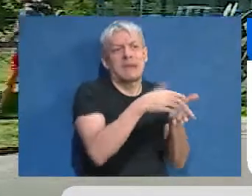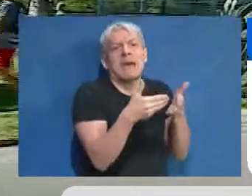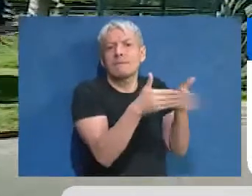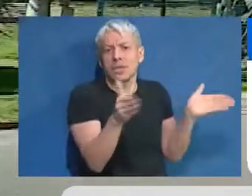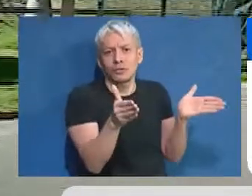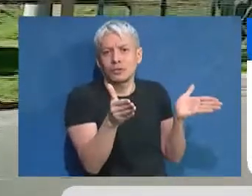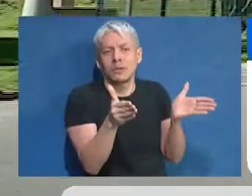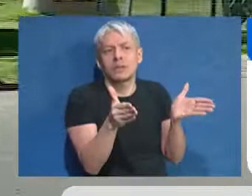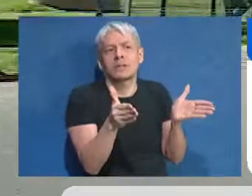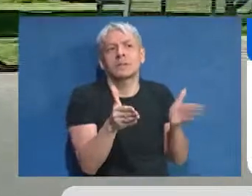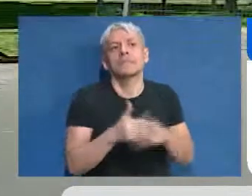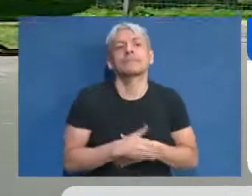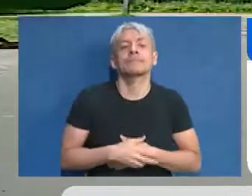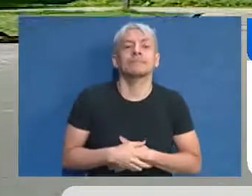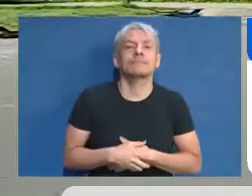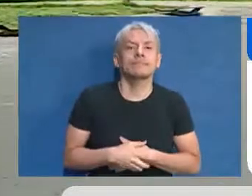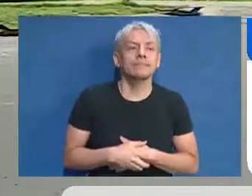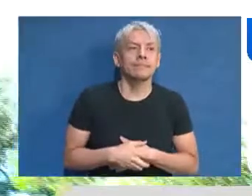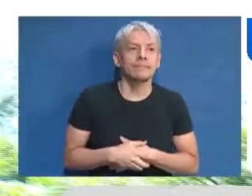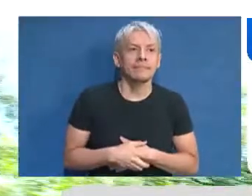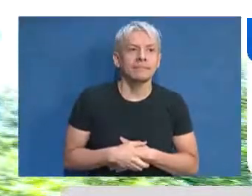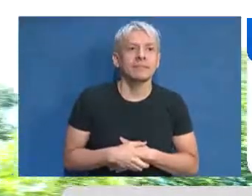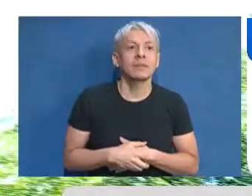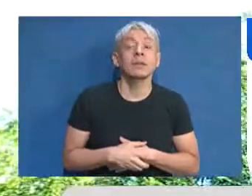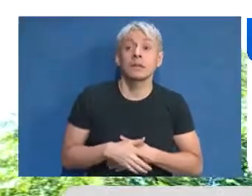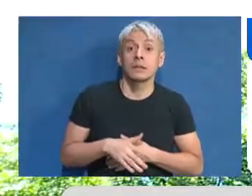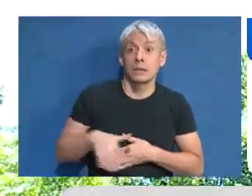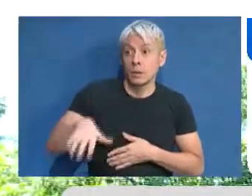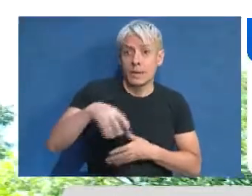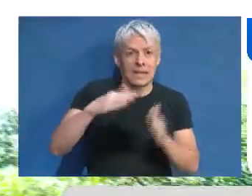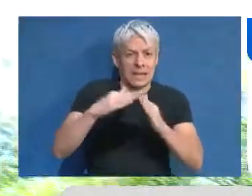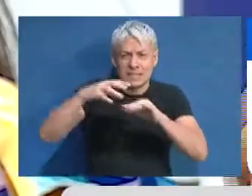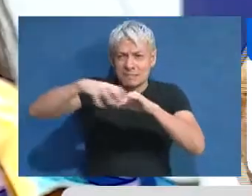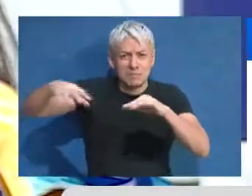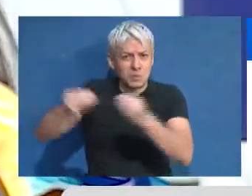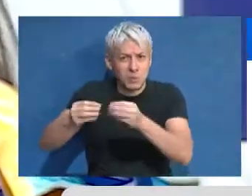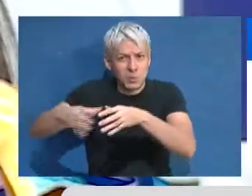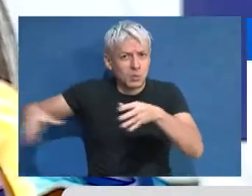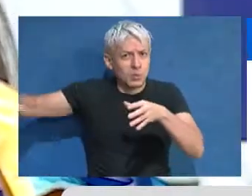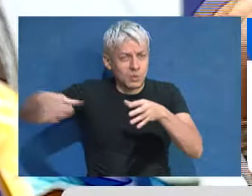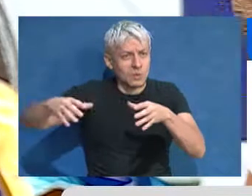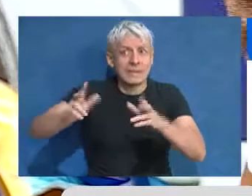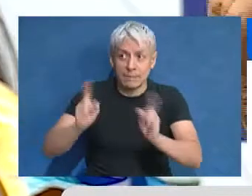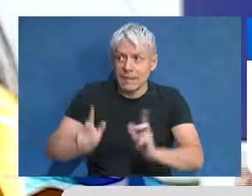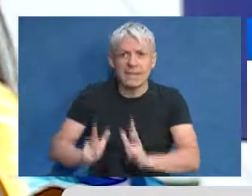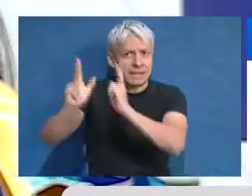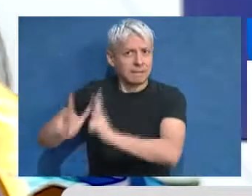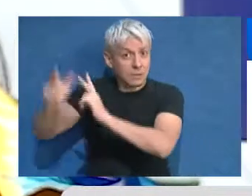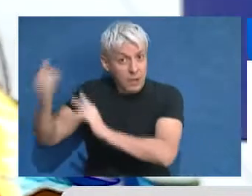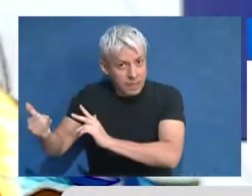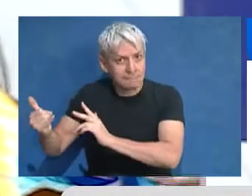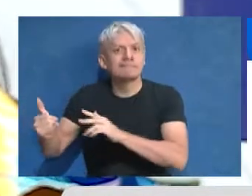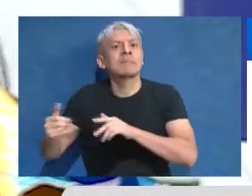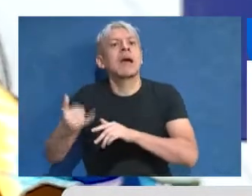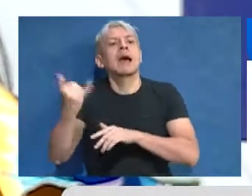se usa en aquellas ciudades que son conglomerados urbanos, sobre todo en alto, con edificios en alto.